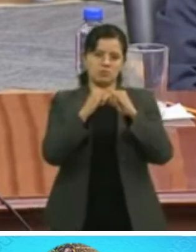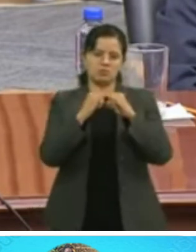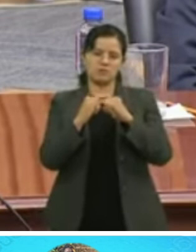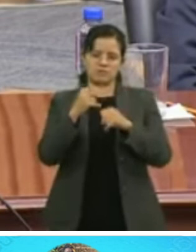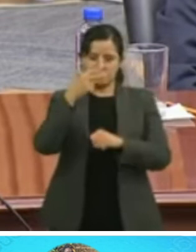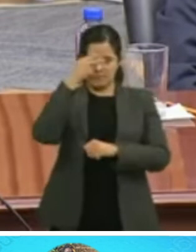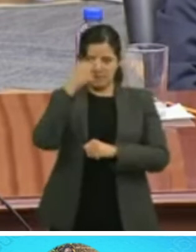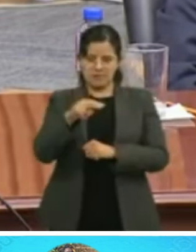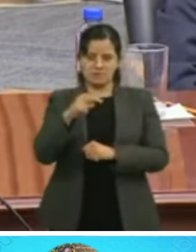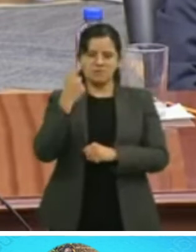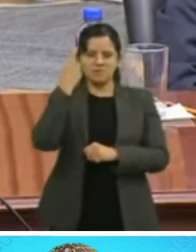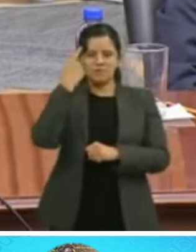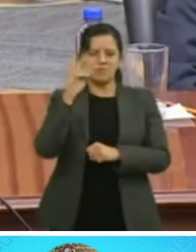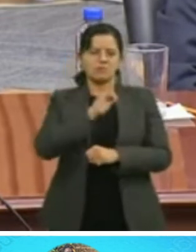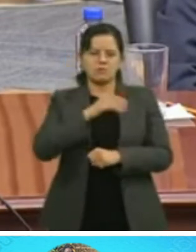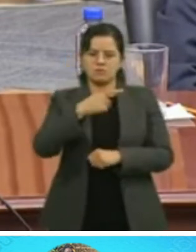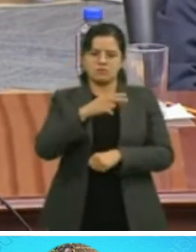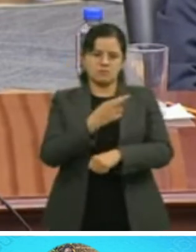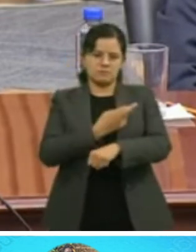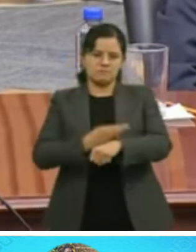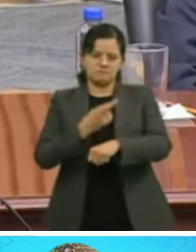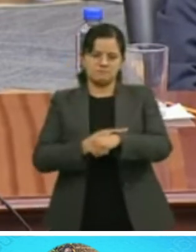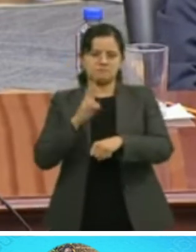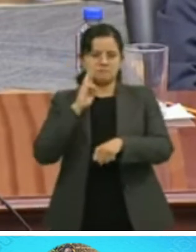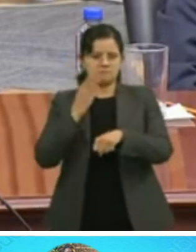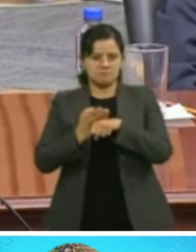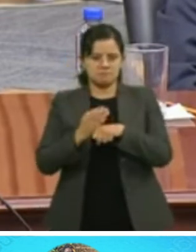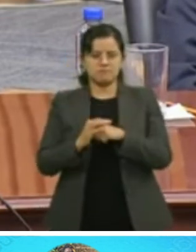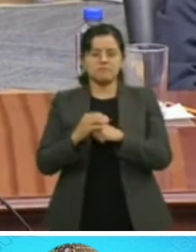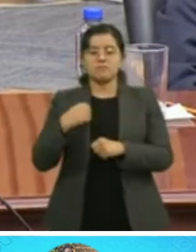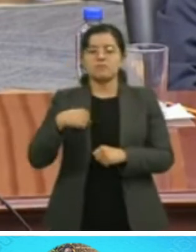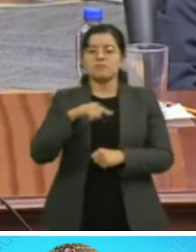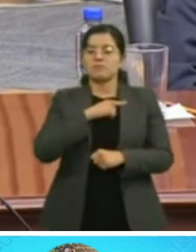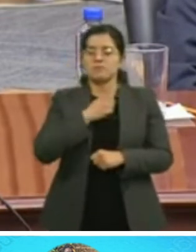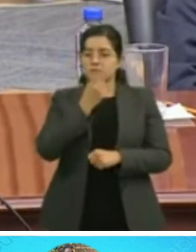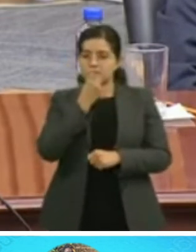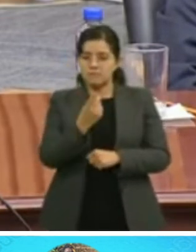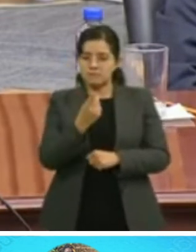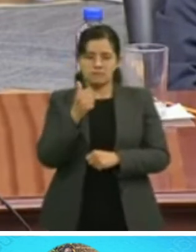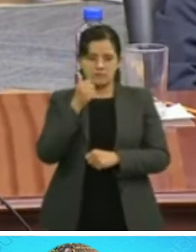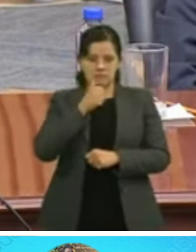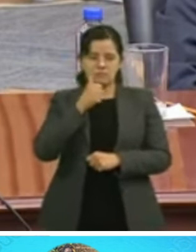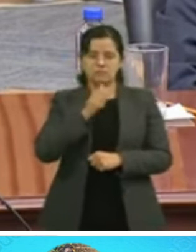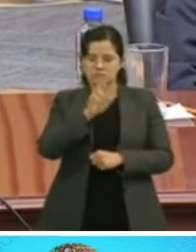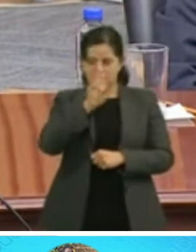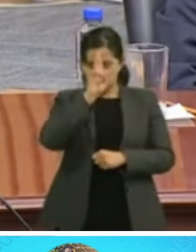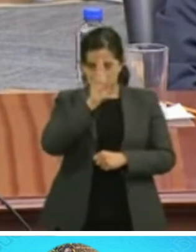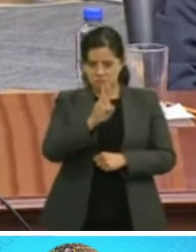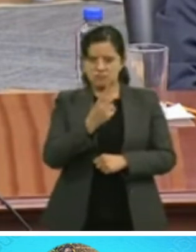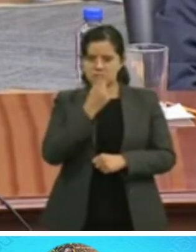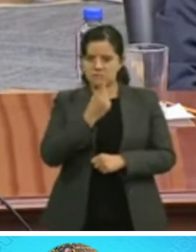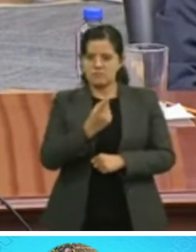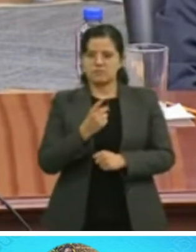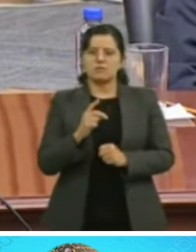mexicano para que pueda cumplir con sus atribuciones. Nosotros hemos señalado, y lo hemos dicho con respeto, y así lo